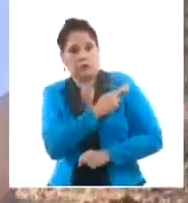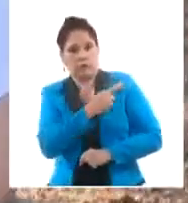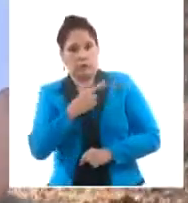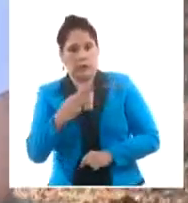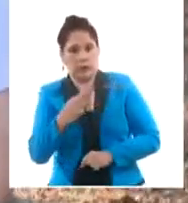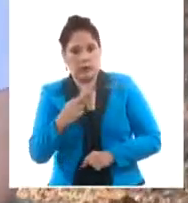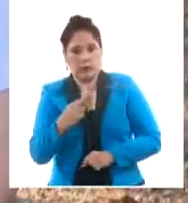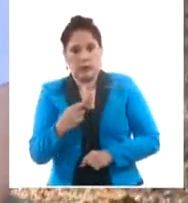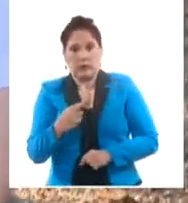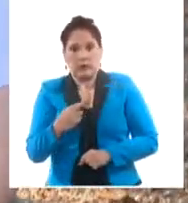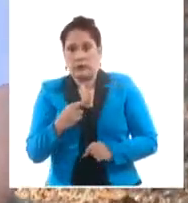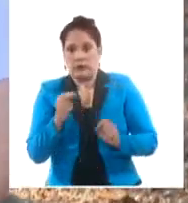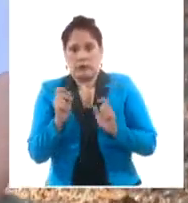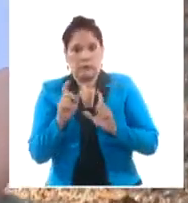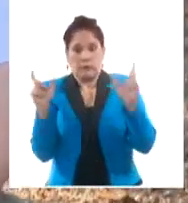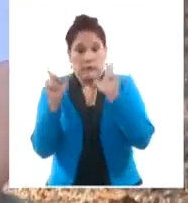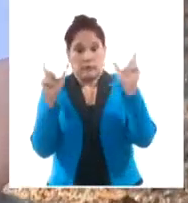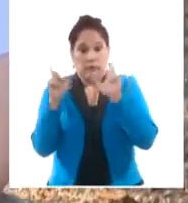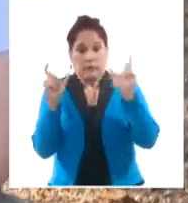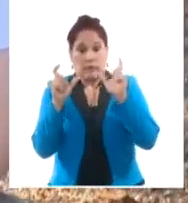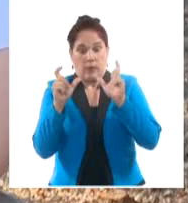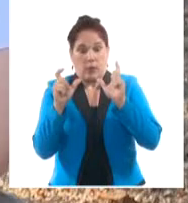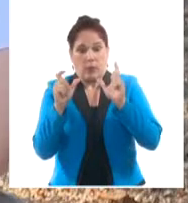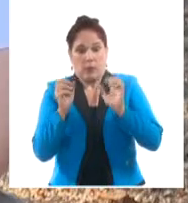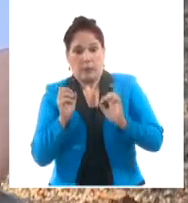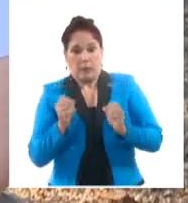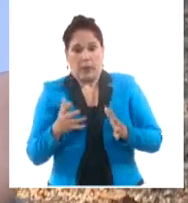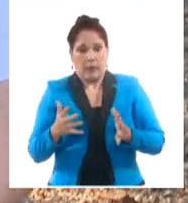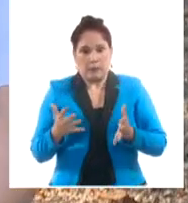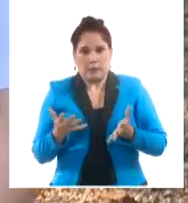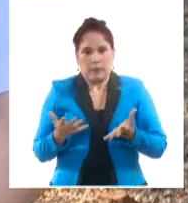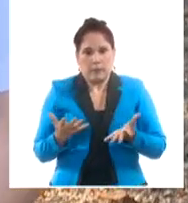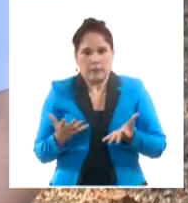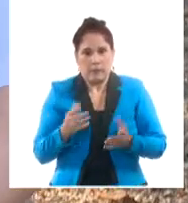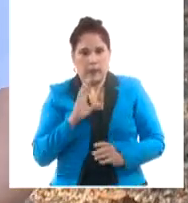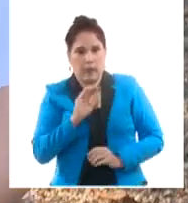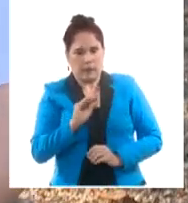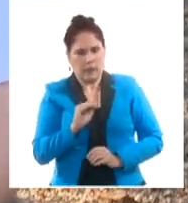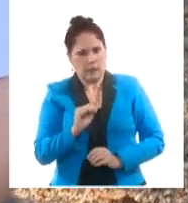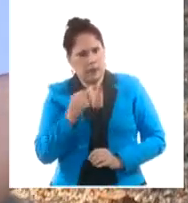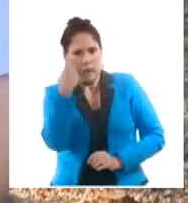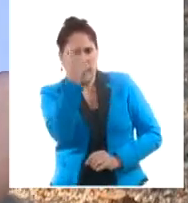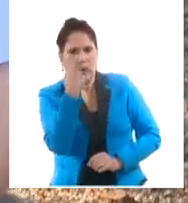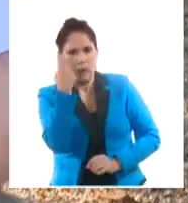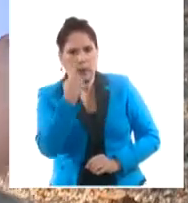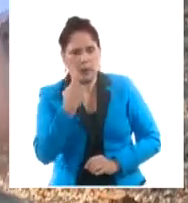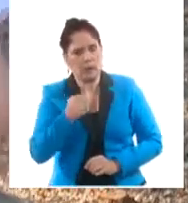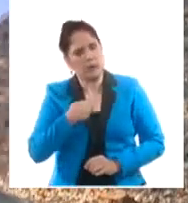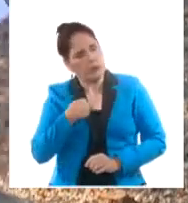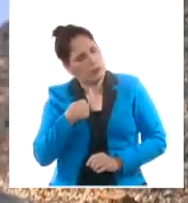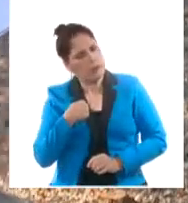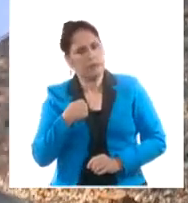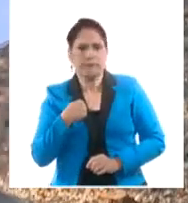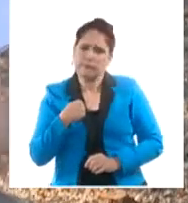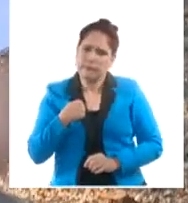revolución. Y entonces yo hablé con él y él me hizo preguntitas y luego